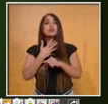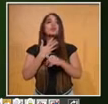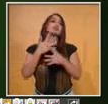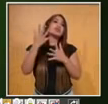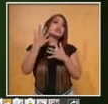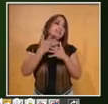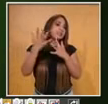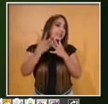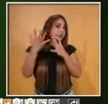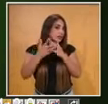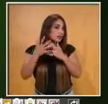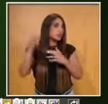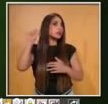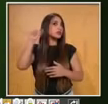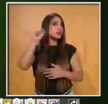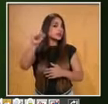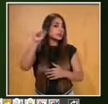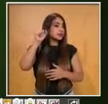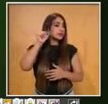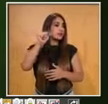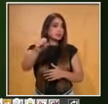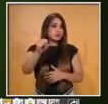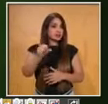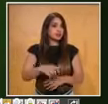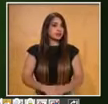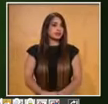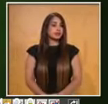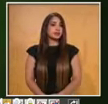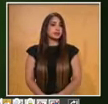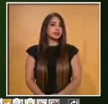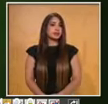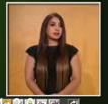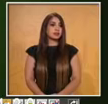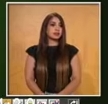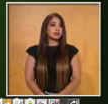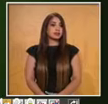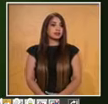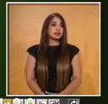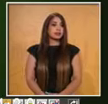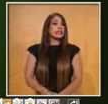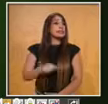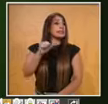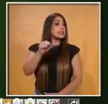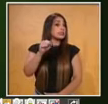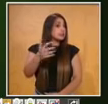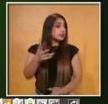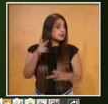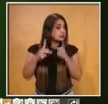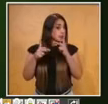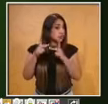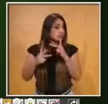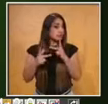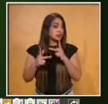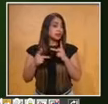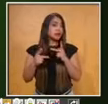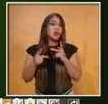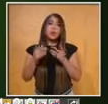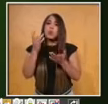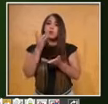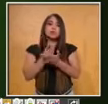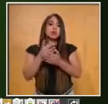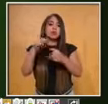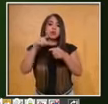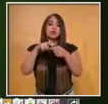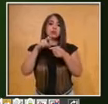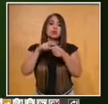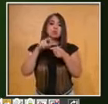en 16 partes iguales. De esas 16 partes, solamente están